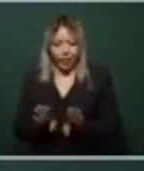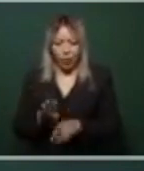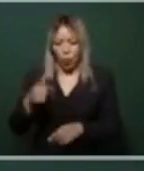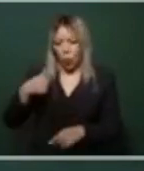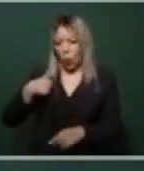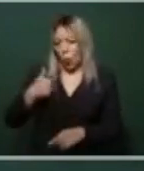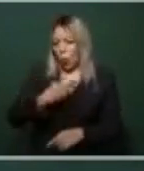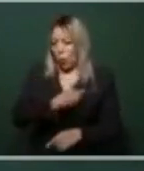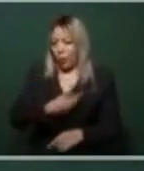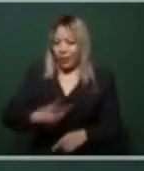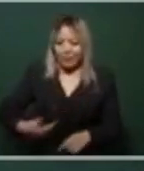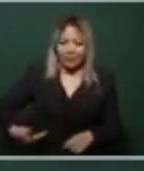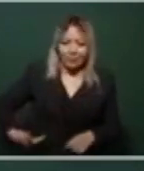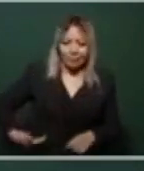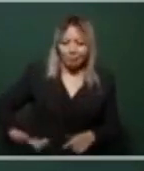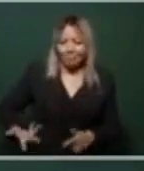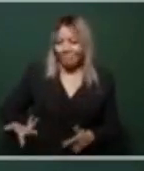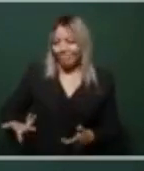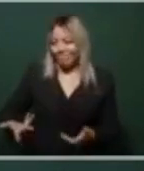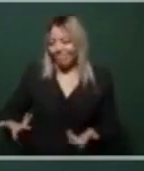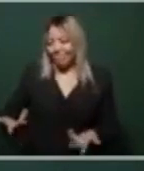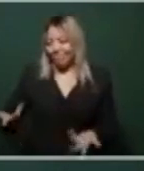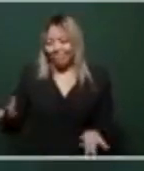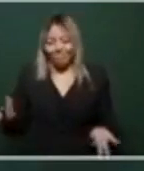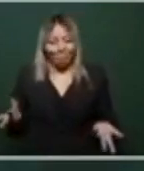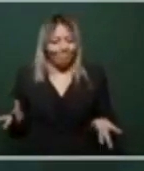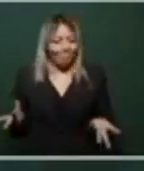no es el